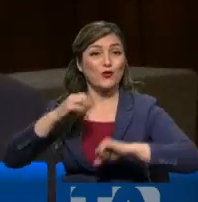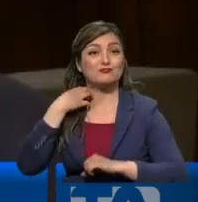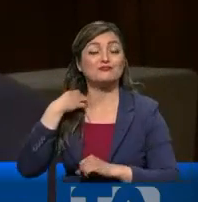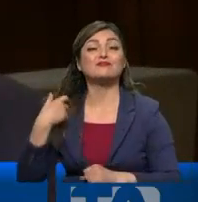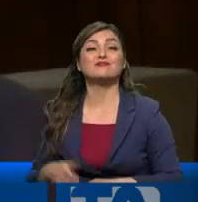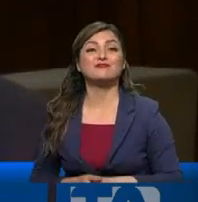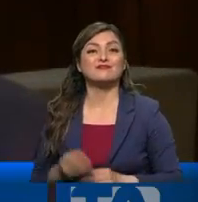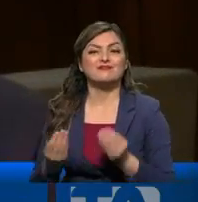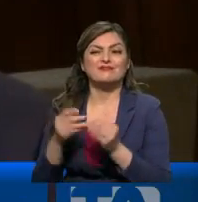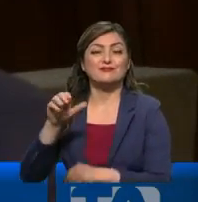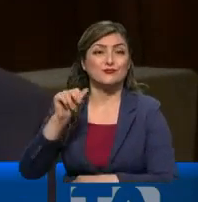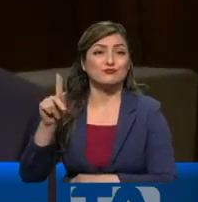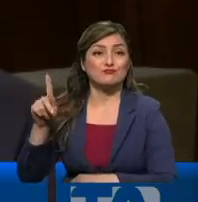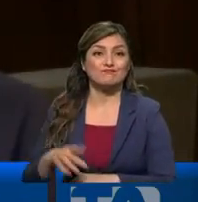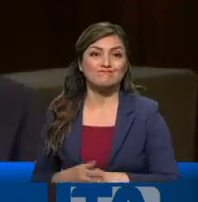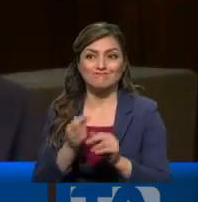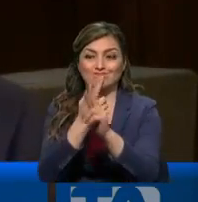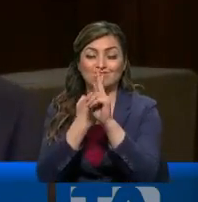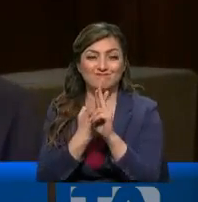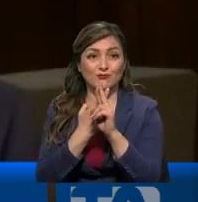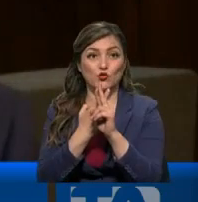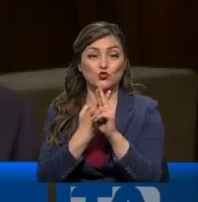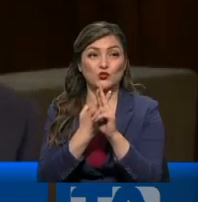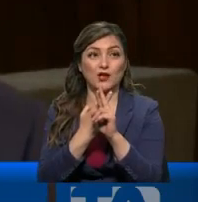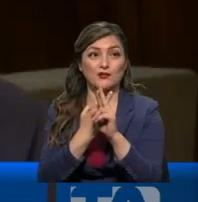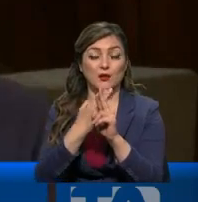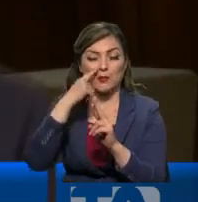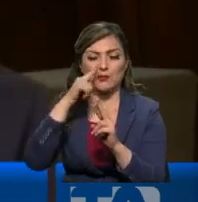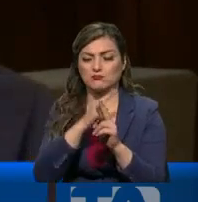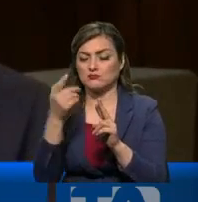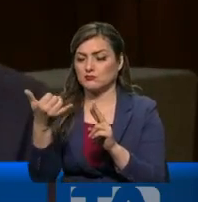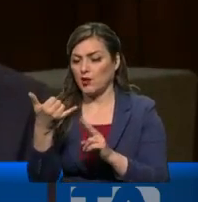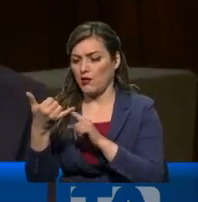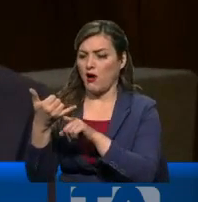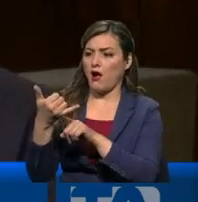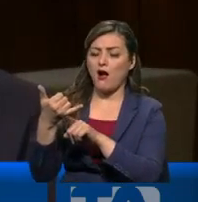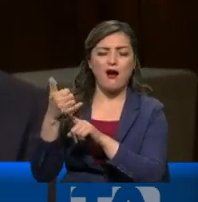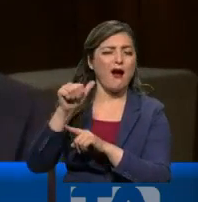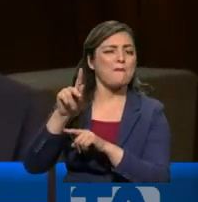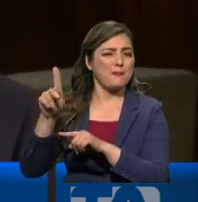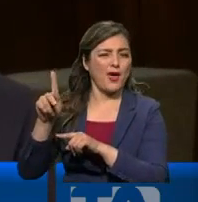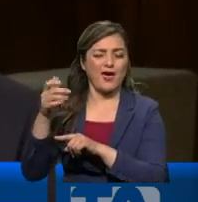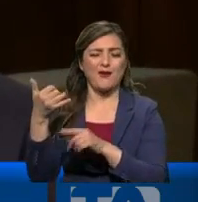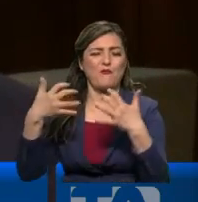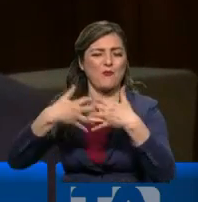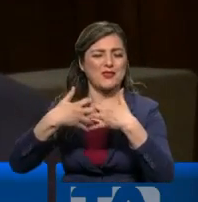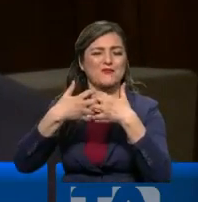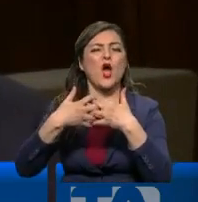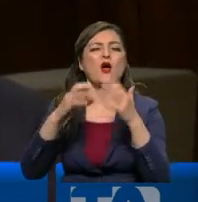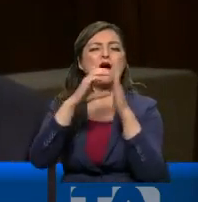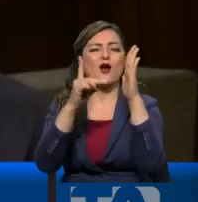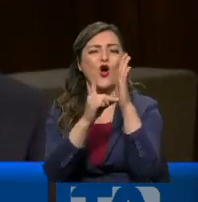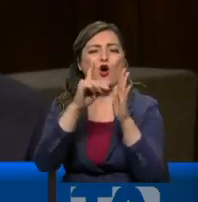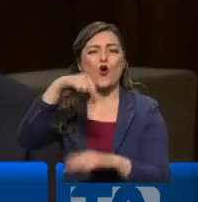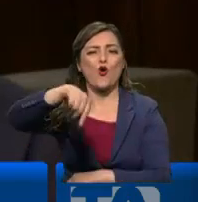hacer trazable el resultado en una aplicación digital que se llama Navify Pass, para que reflejar con un código QR